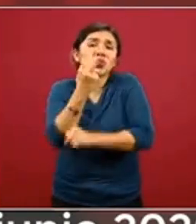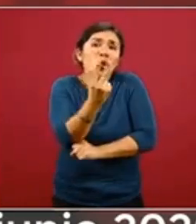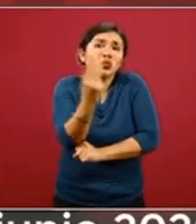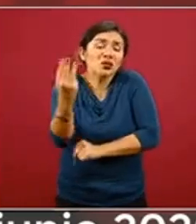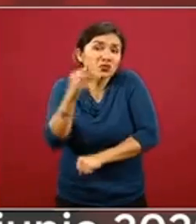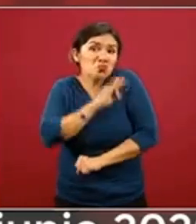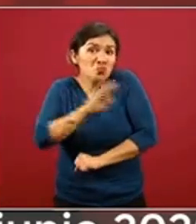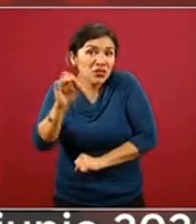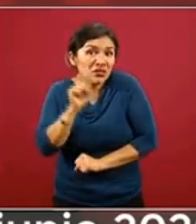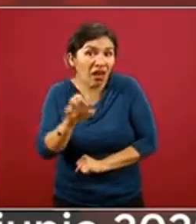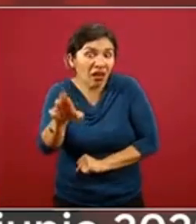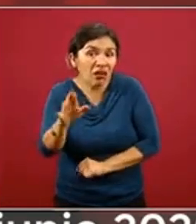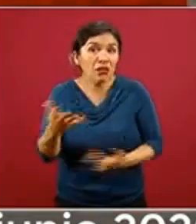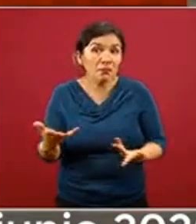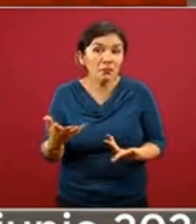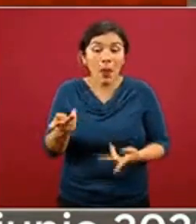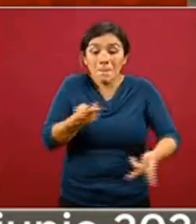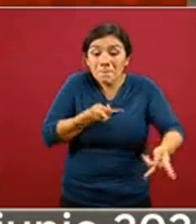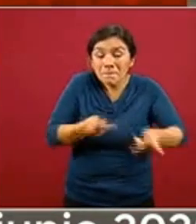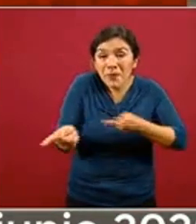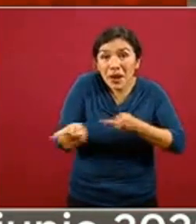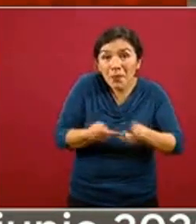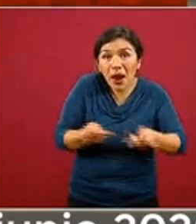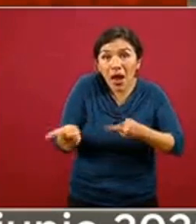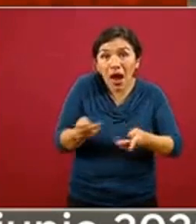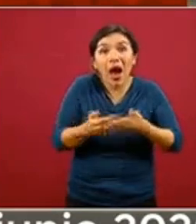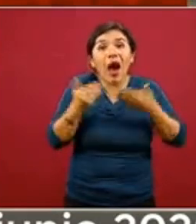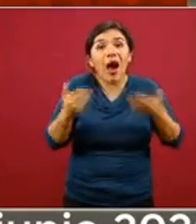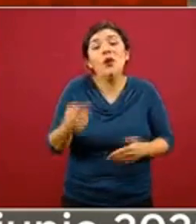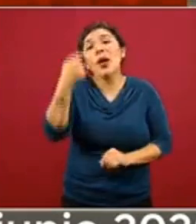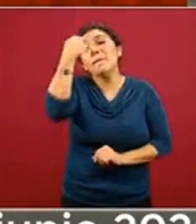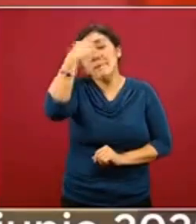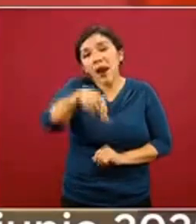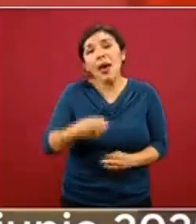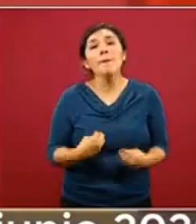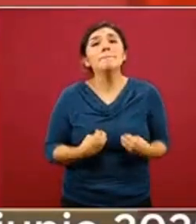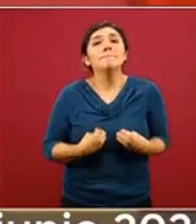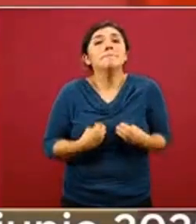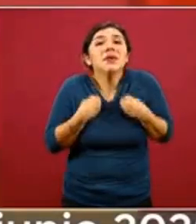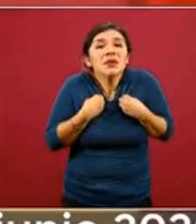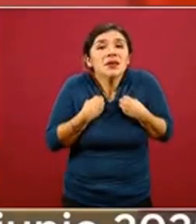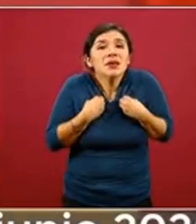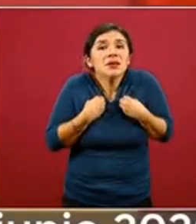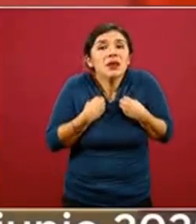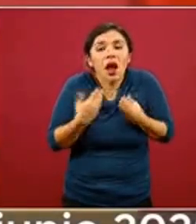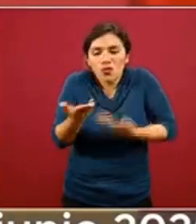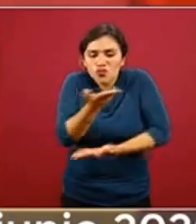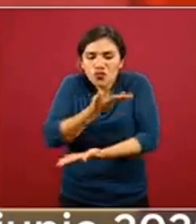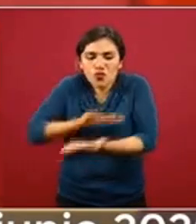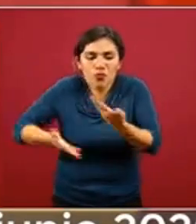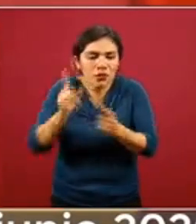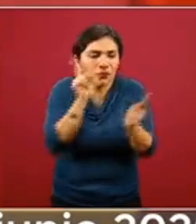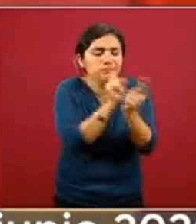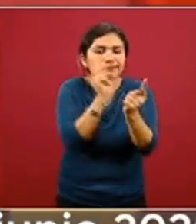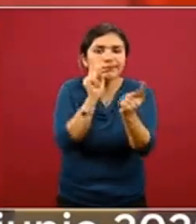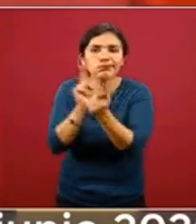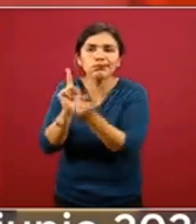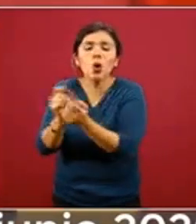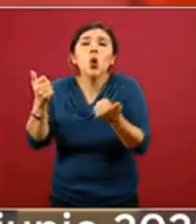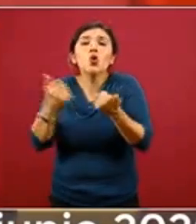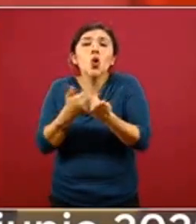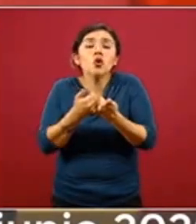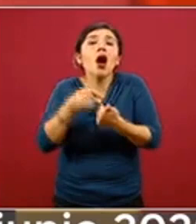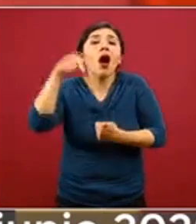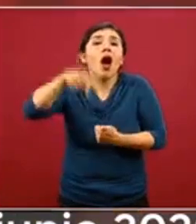o 3 años, la preparación ahora es para vivir y convivir con un